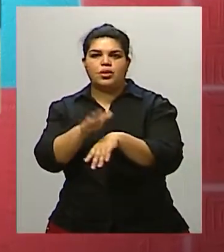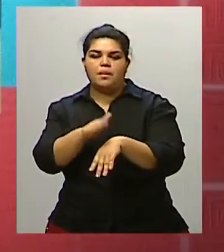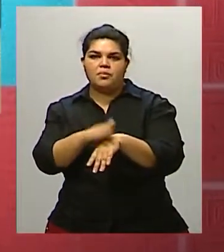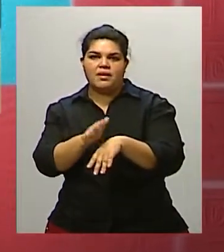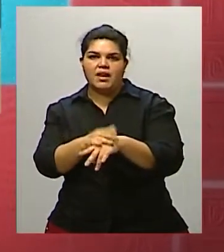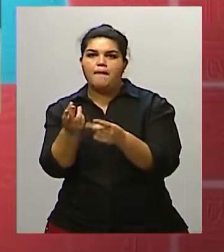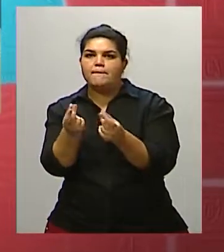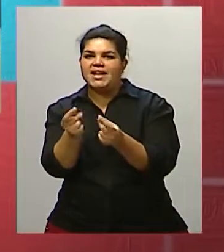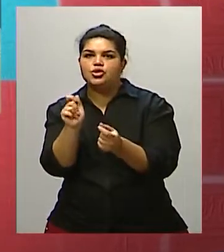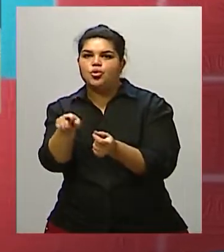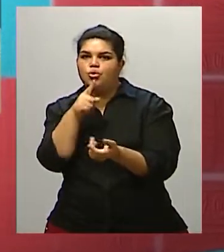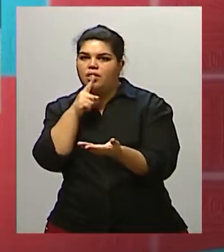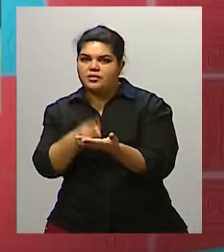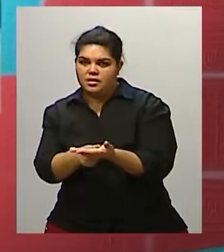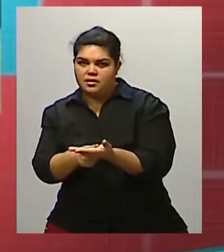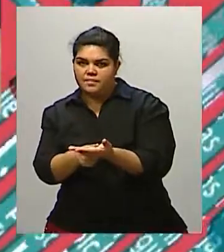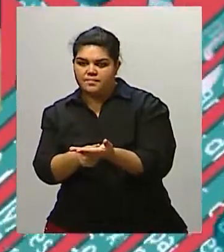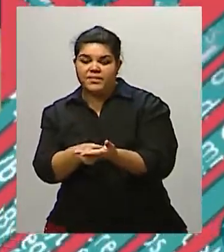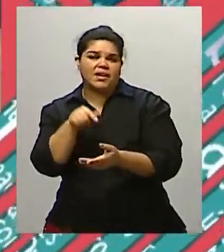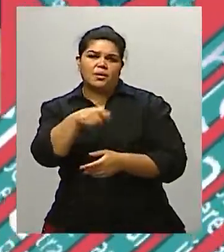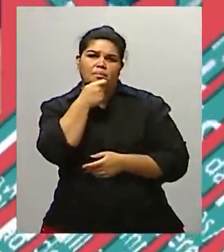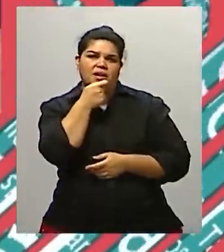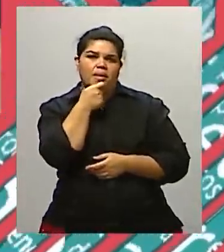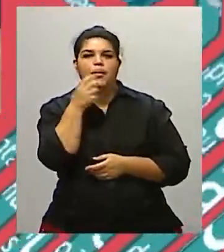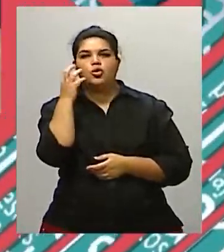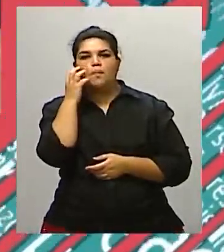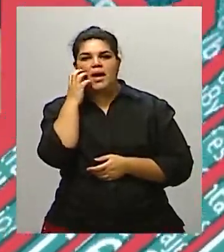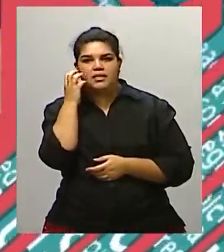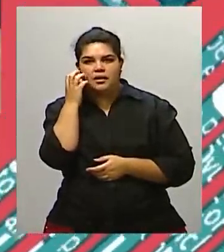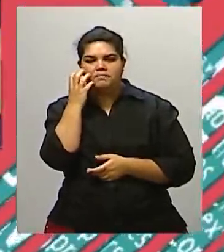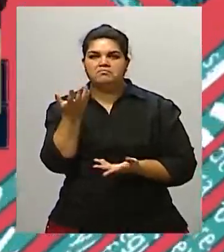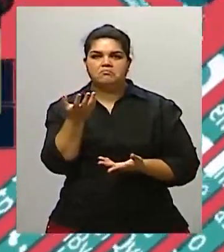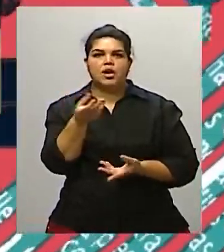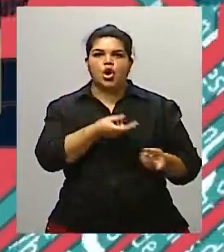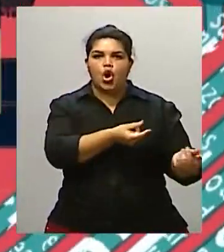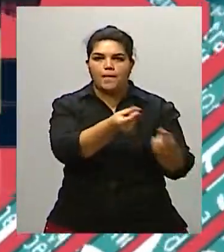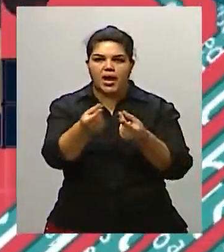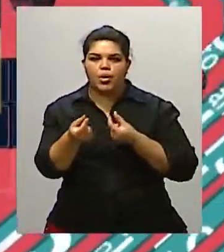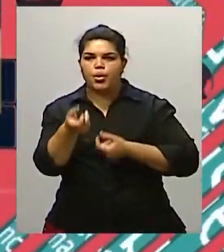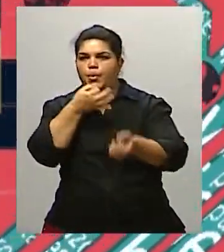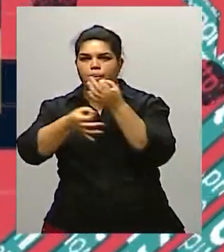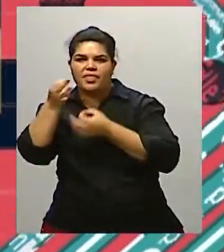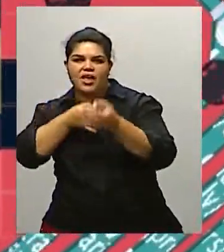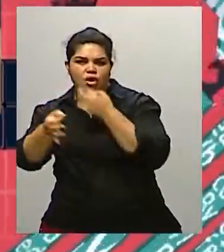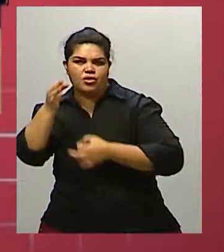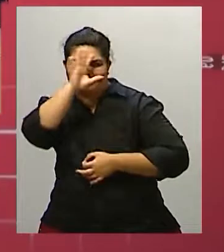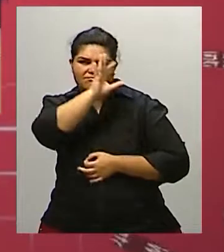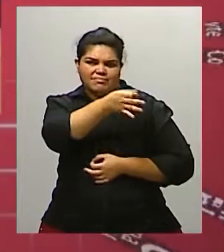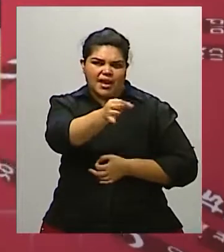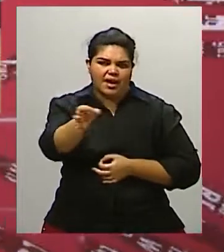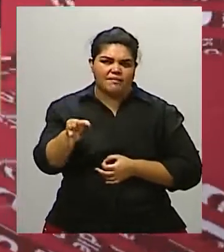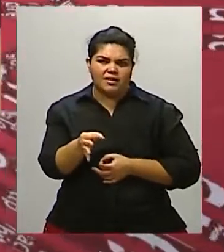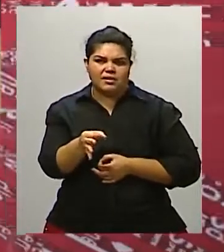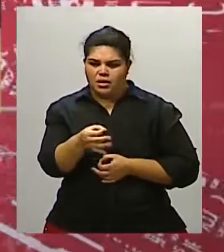mercado del tomate. Hay infinidad de compradores, infinidad de vendedores. Todos sabemos lo que es un tomate, nadie nos puede cuentear con lo que es un